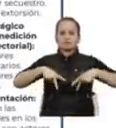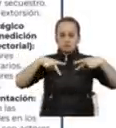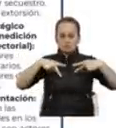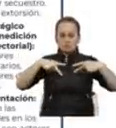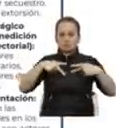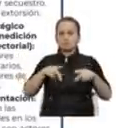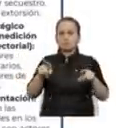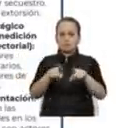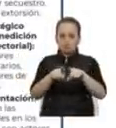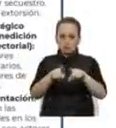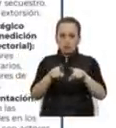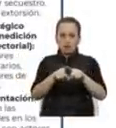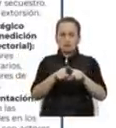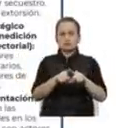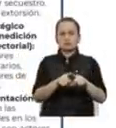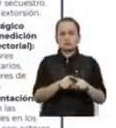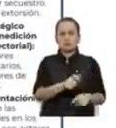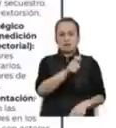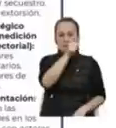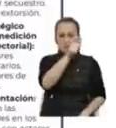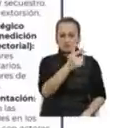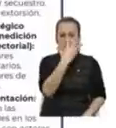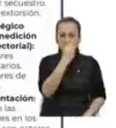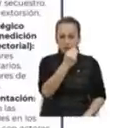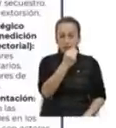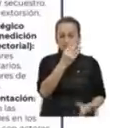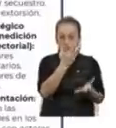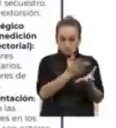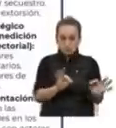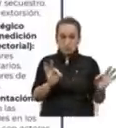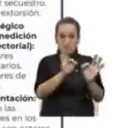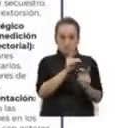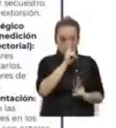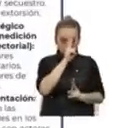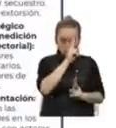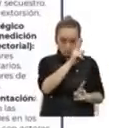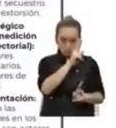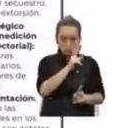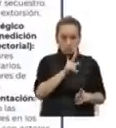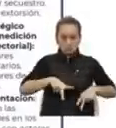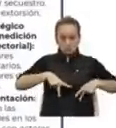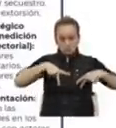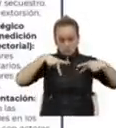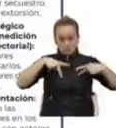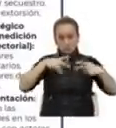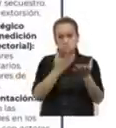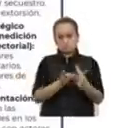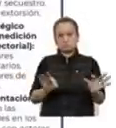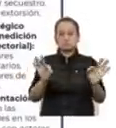incluidas las vidas de los delincuentes. También esas son vidas importantes.